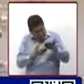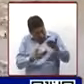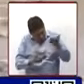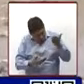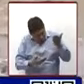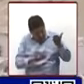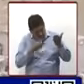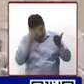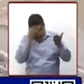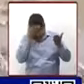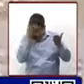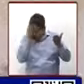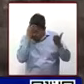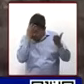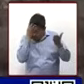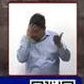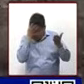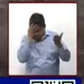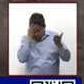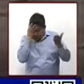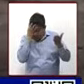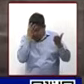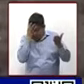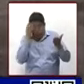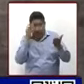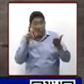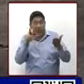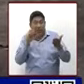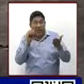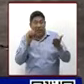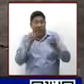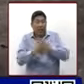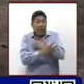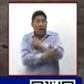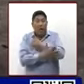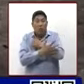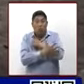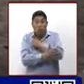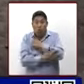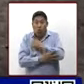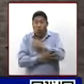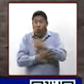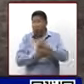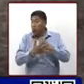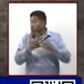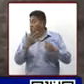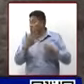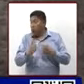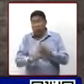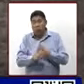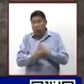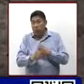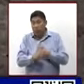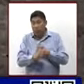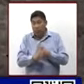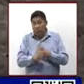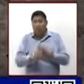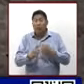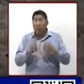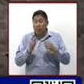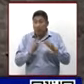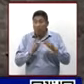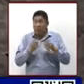el departamento de Potosí. Son más de 30 municipios que prácticamente están en riesgo y todavía están